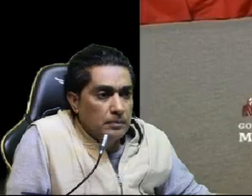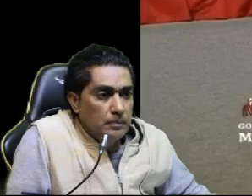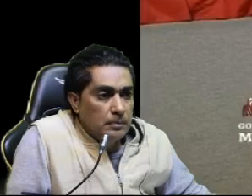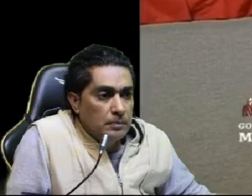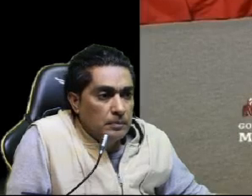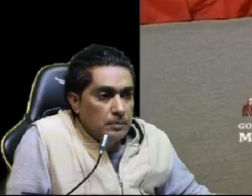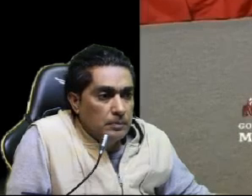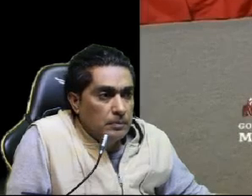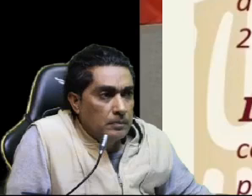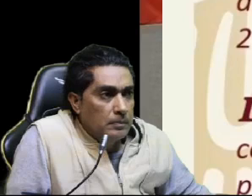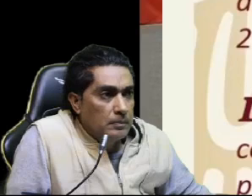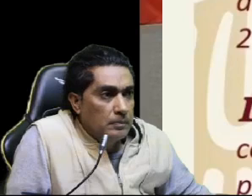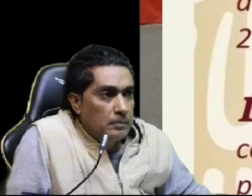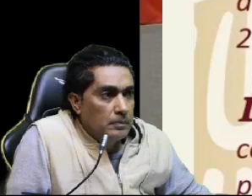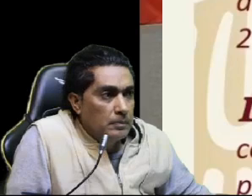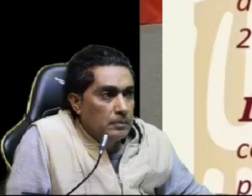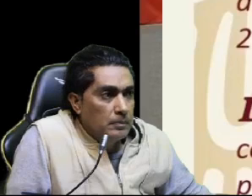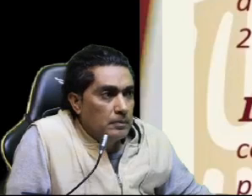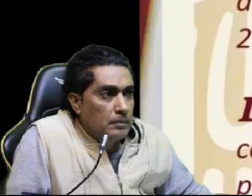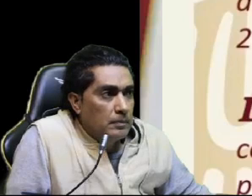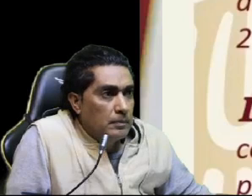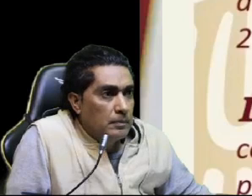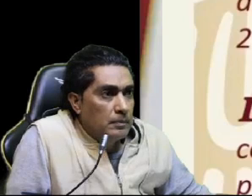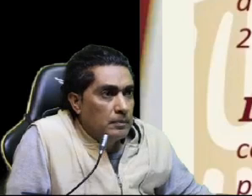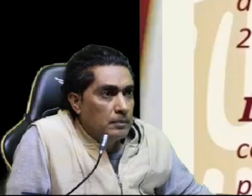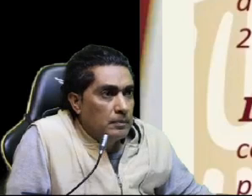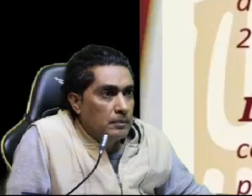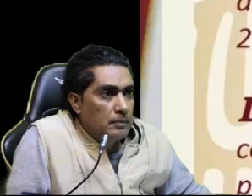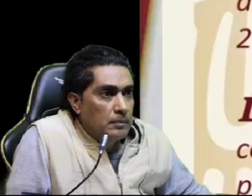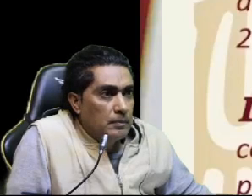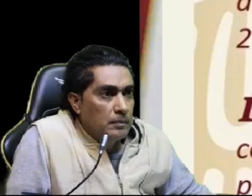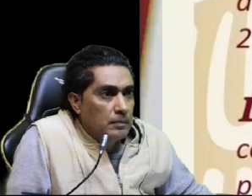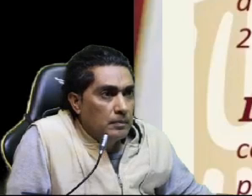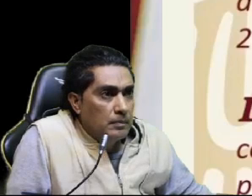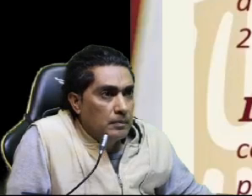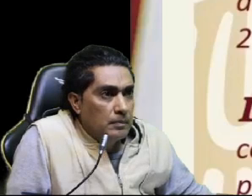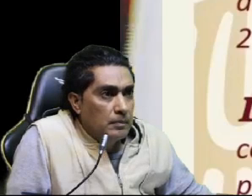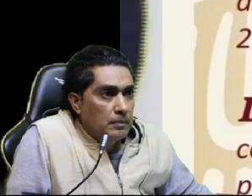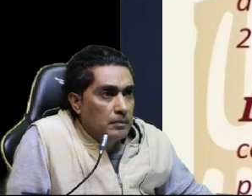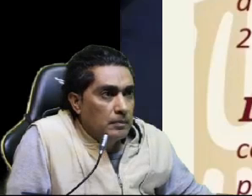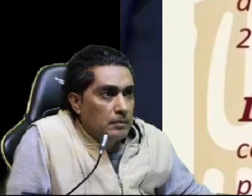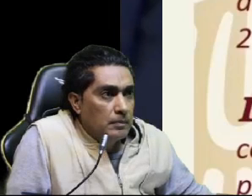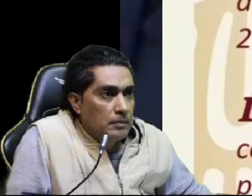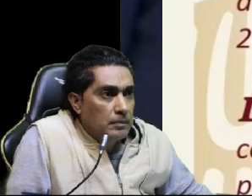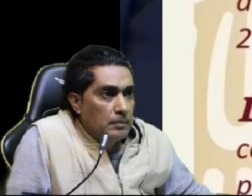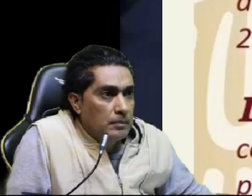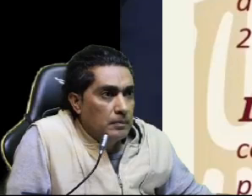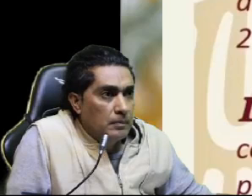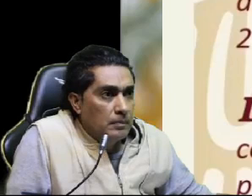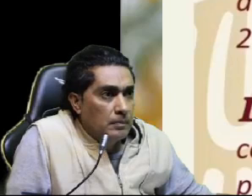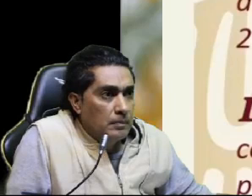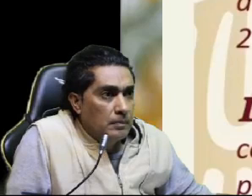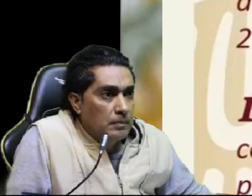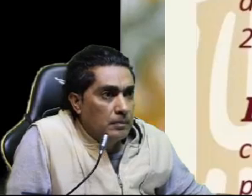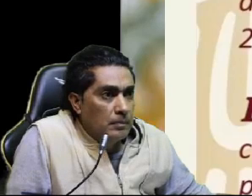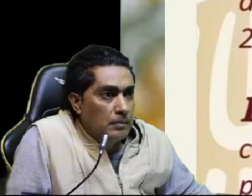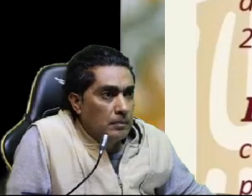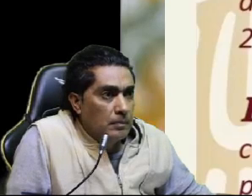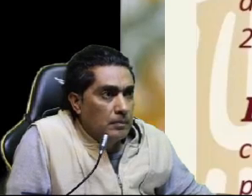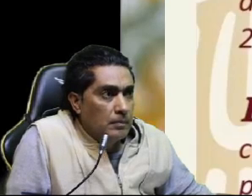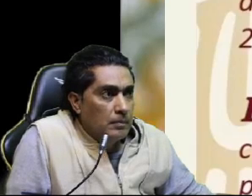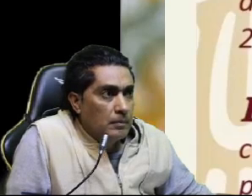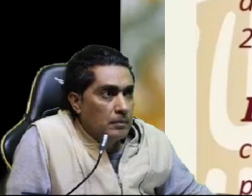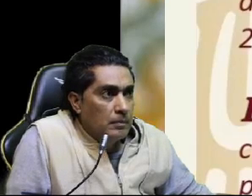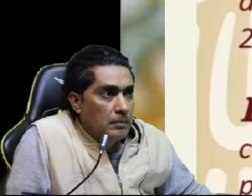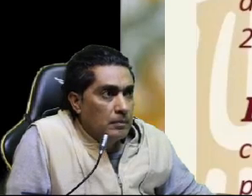ensayos clínicos de la fase 3 van dando conocimiento, van dando luz sobre la utilidad de la